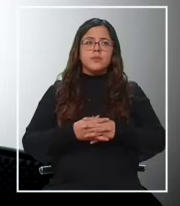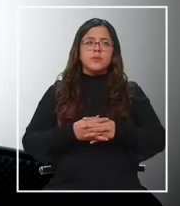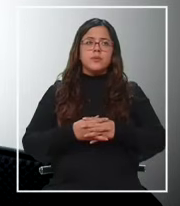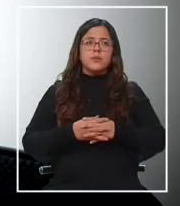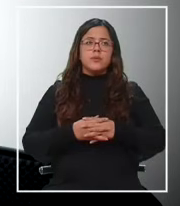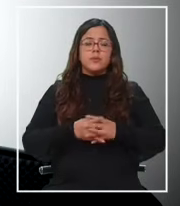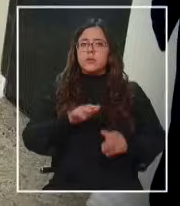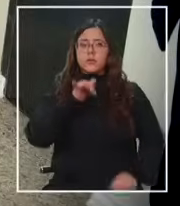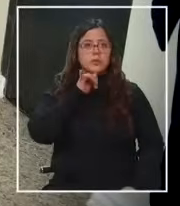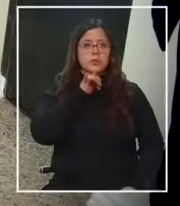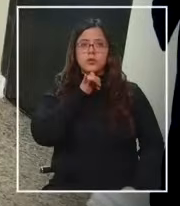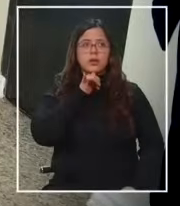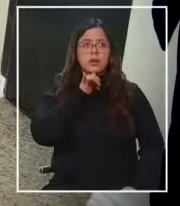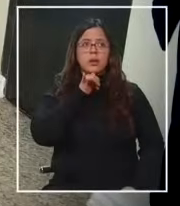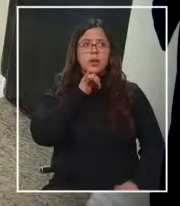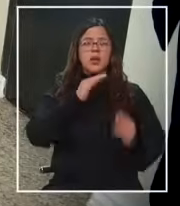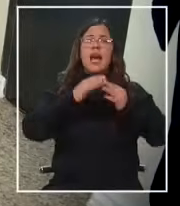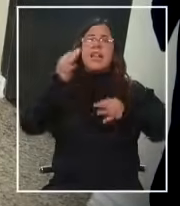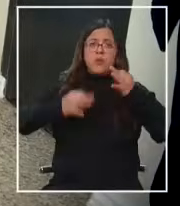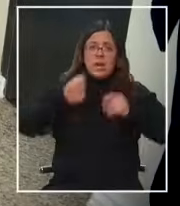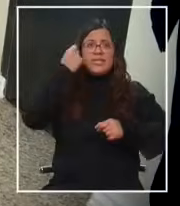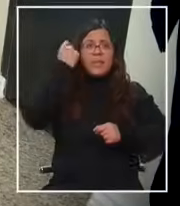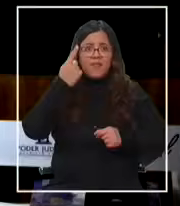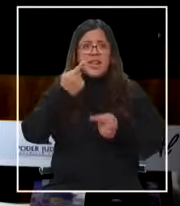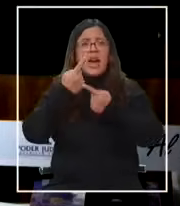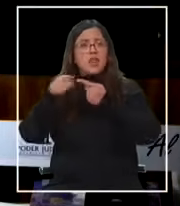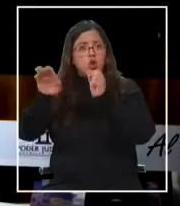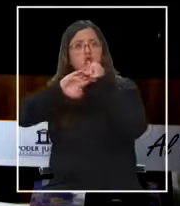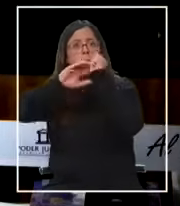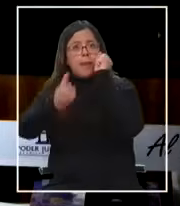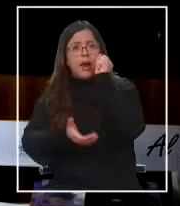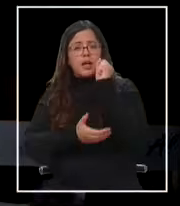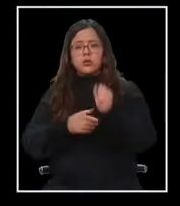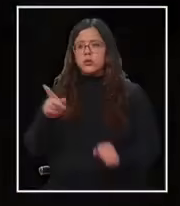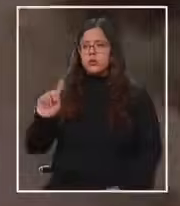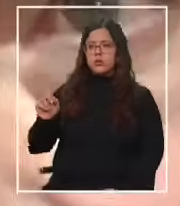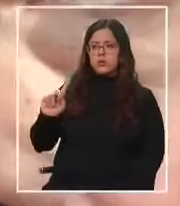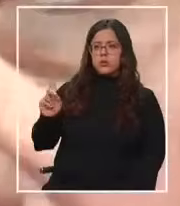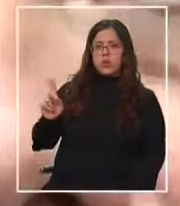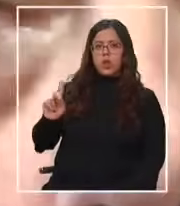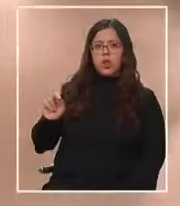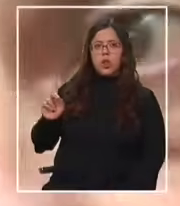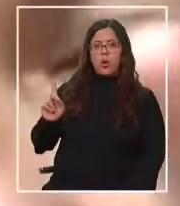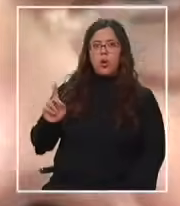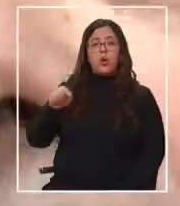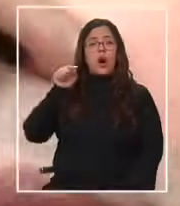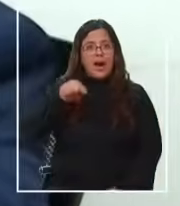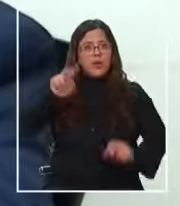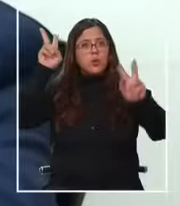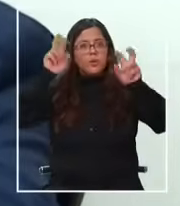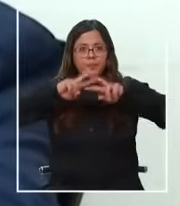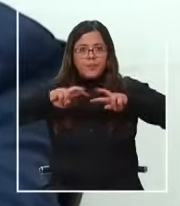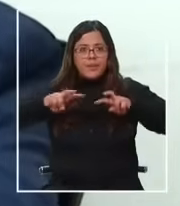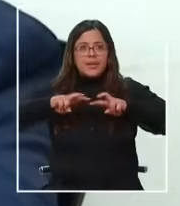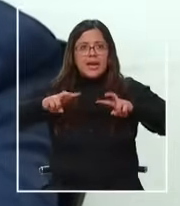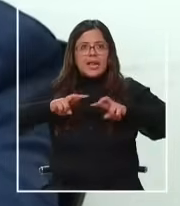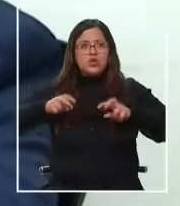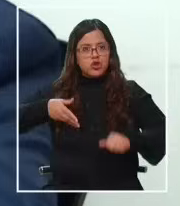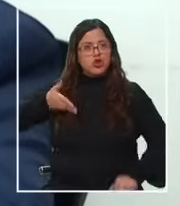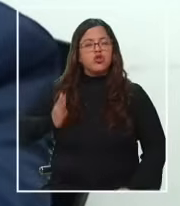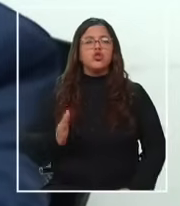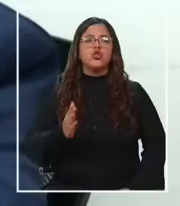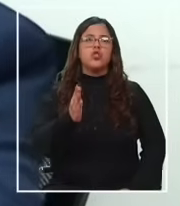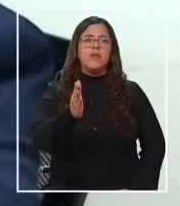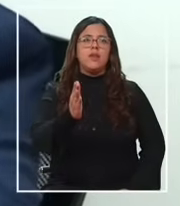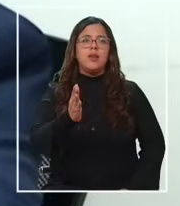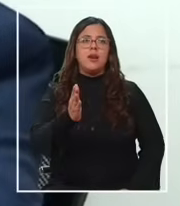Eso no lo sé. ¿Estaba el tribunal en conocimiento de otro embarazo? No. Es una línea de investigación que está vigente,